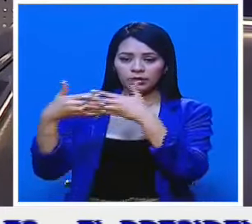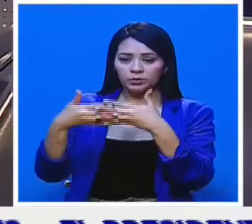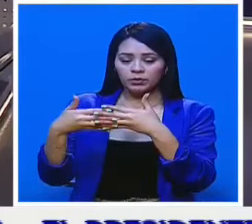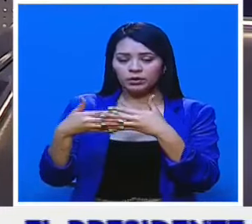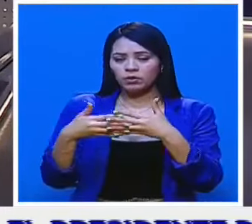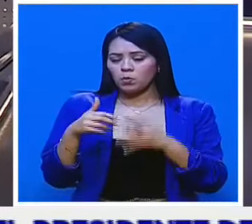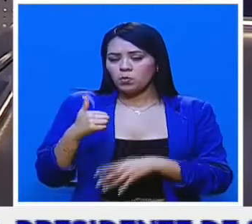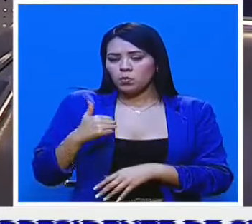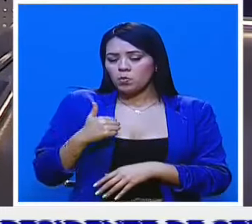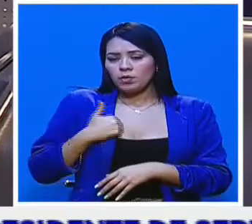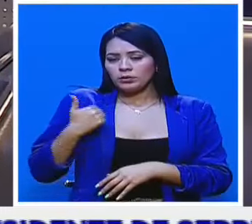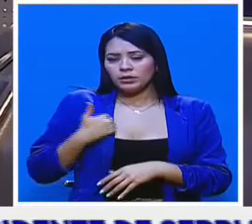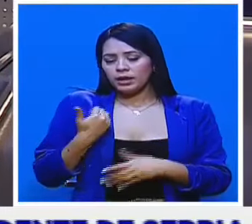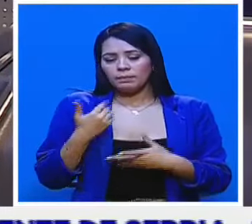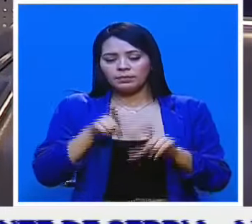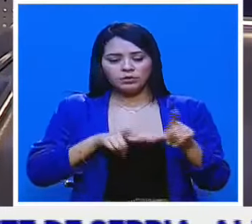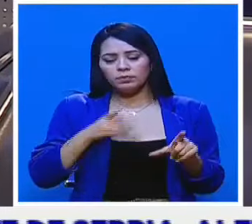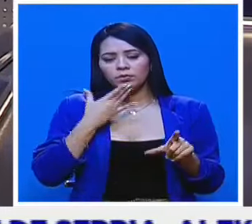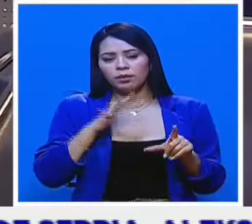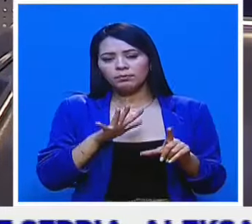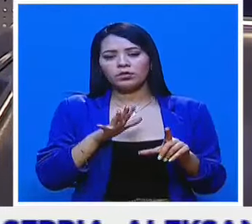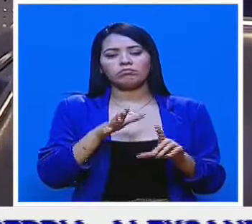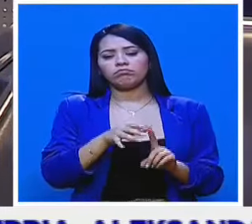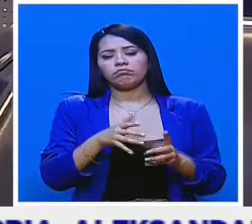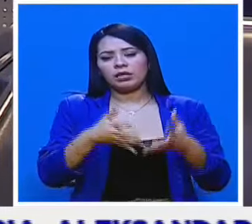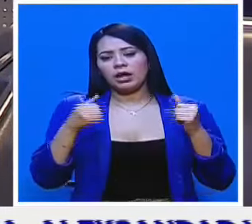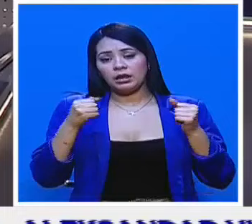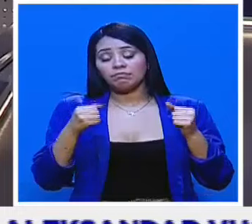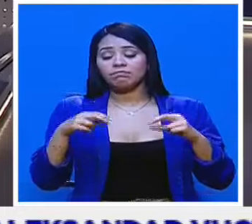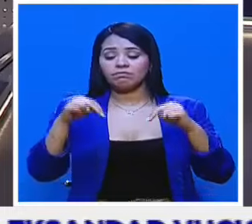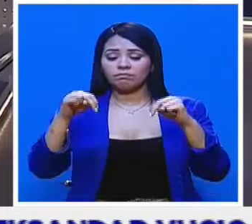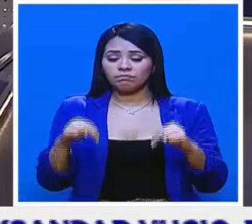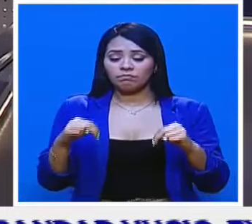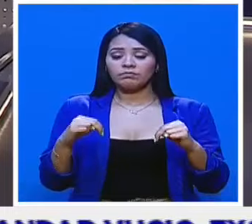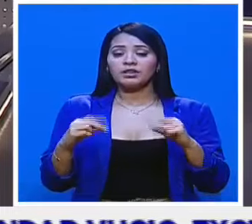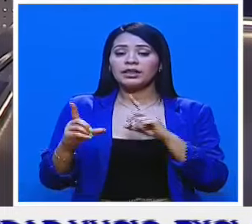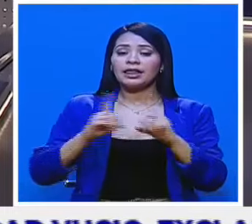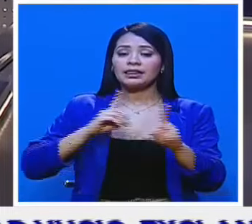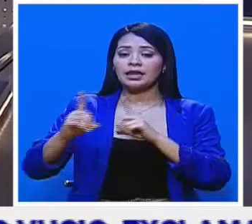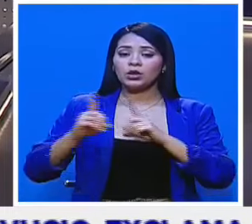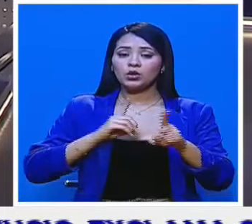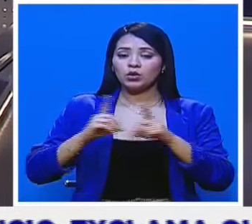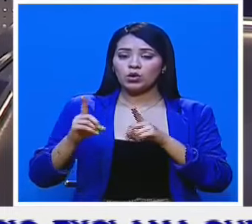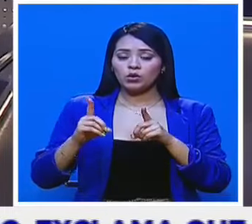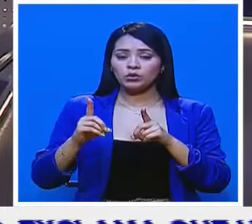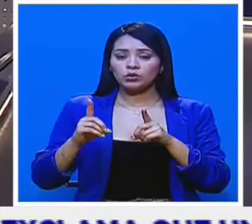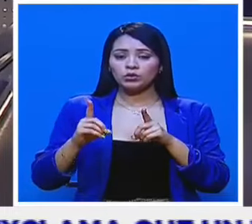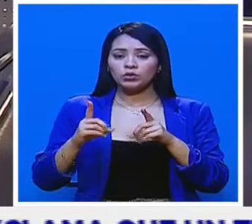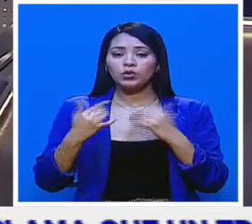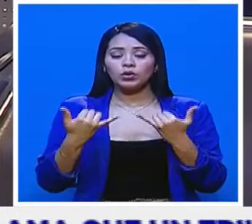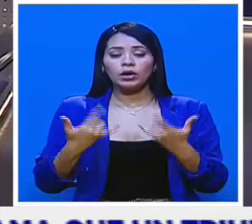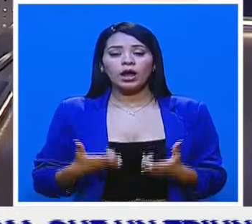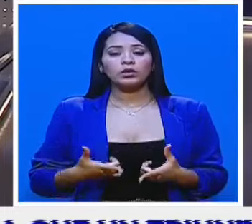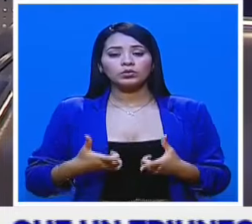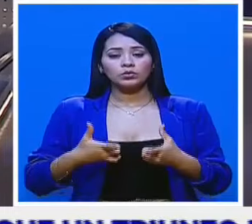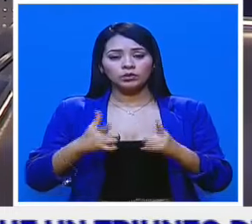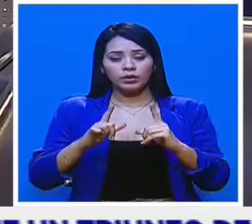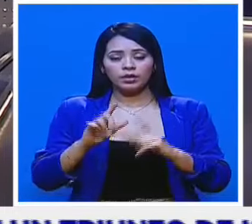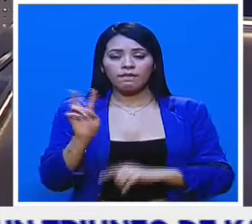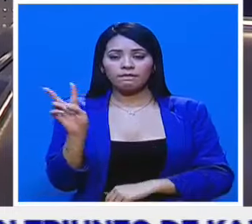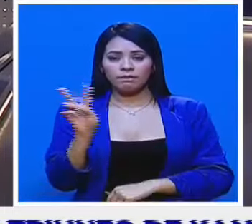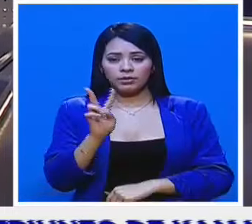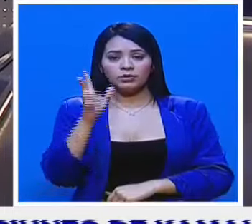quien gane, fueron sus palabras, tendrá que sentarse a dialogar con las actuales autoridades